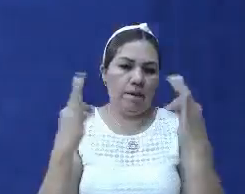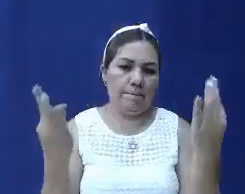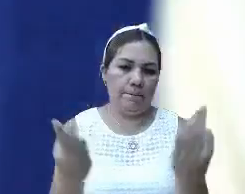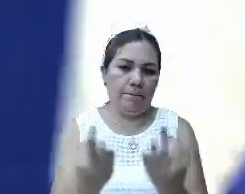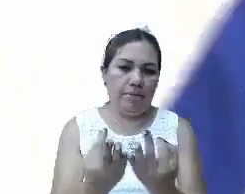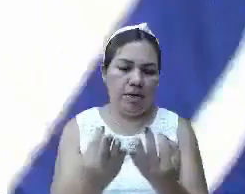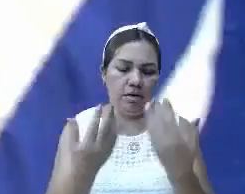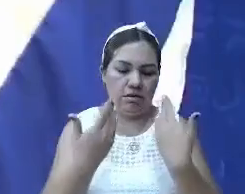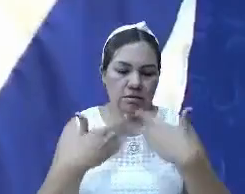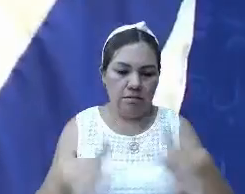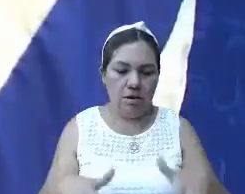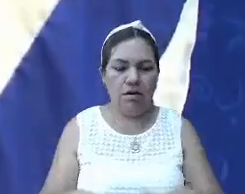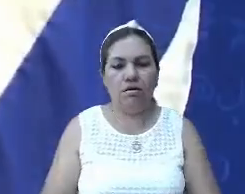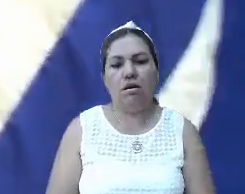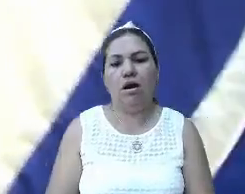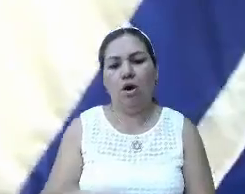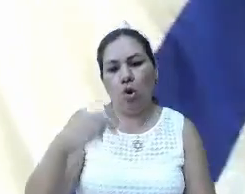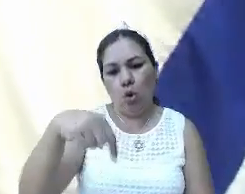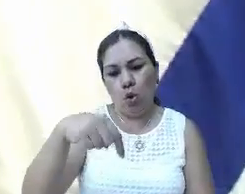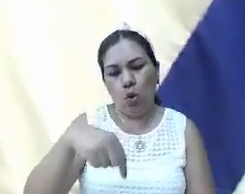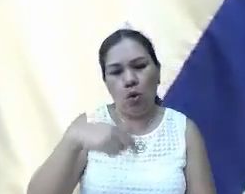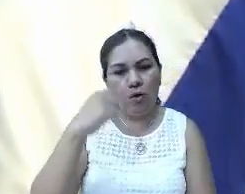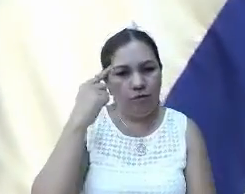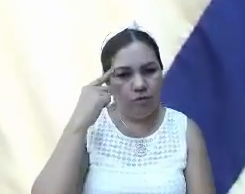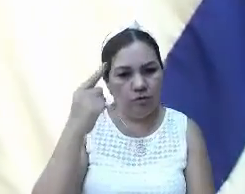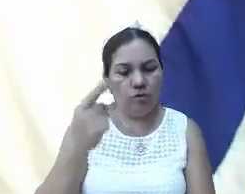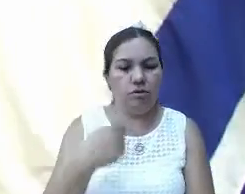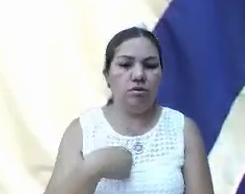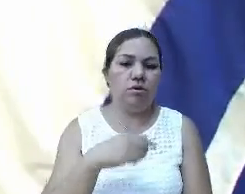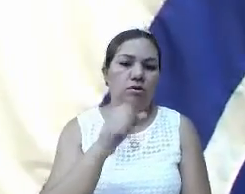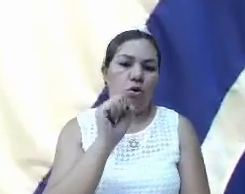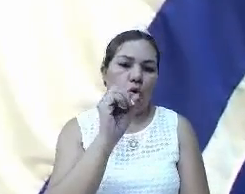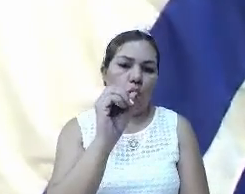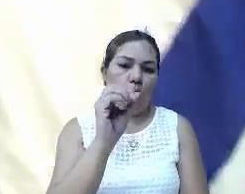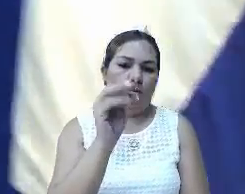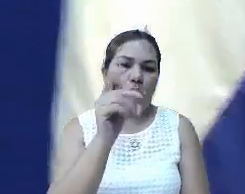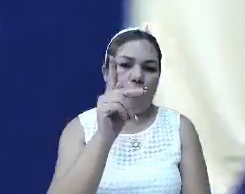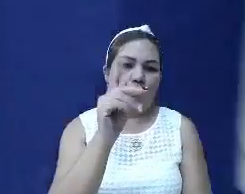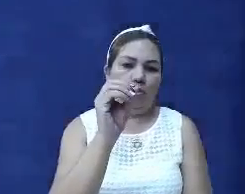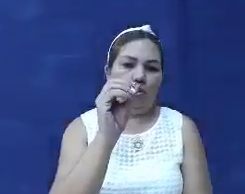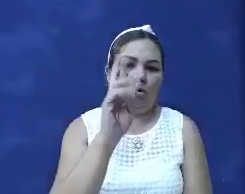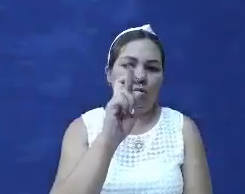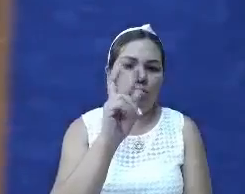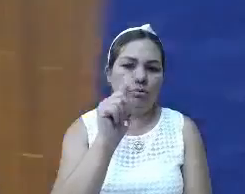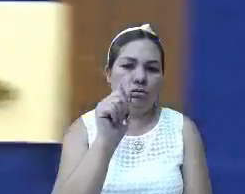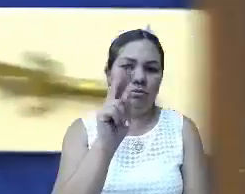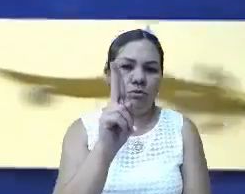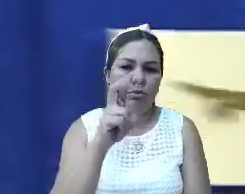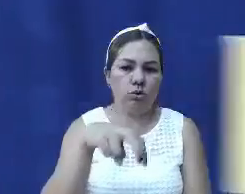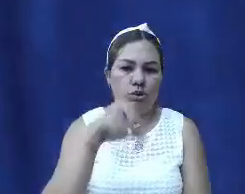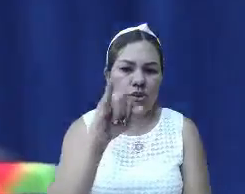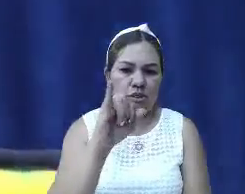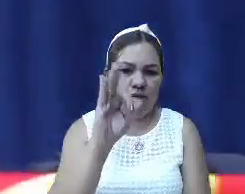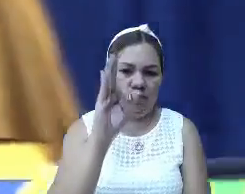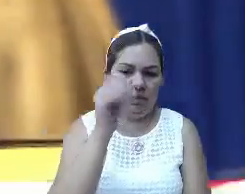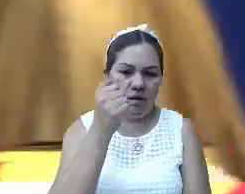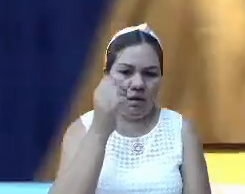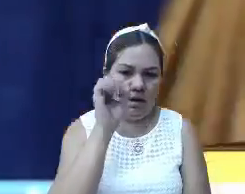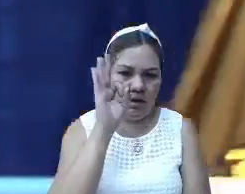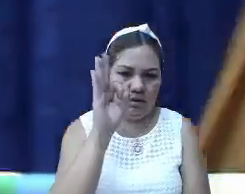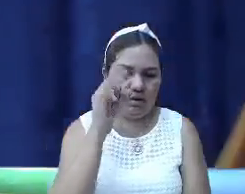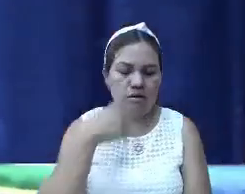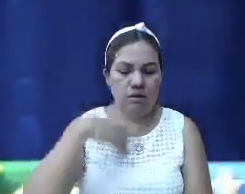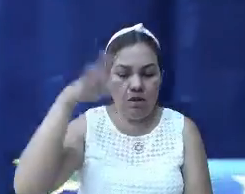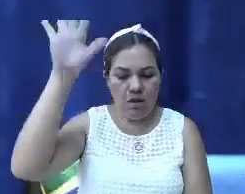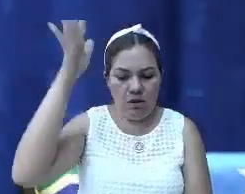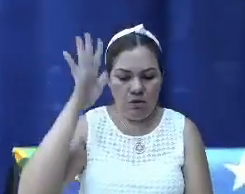que tomar este servicio como una oportunidad que Dios te está dando para renunciar a las cosas que no le agrada